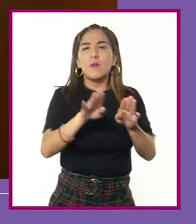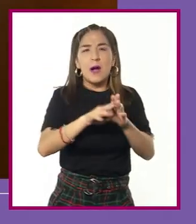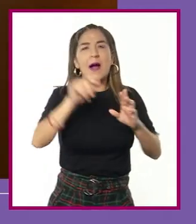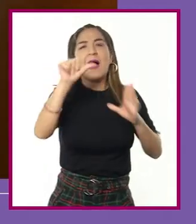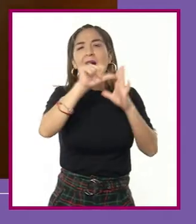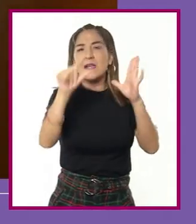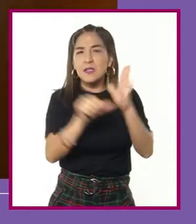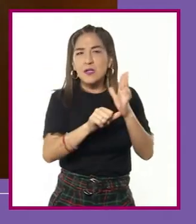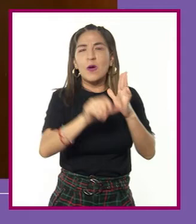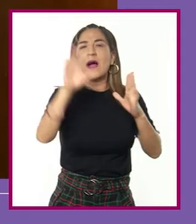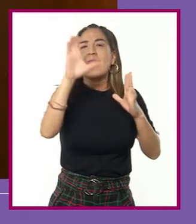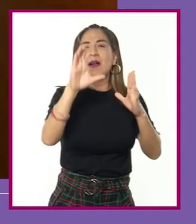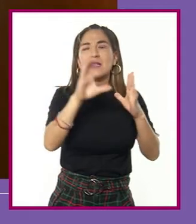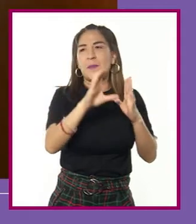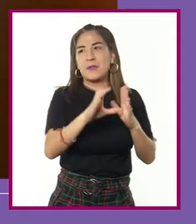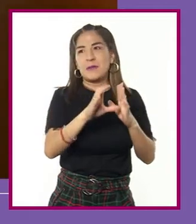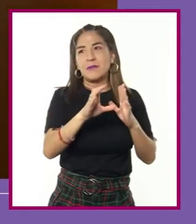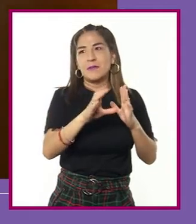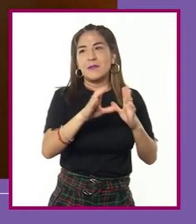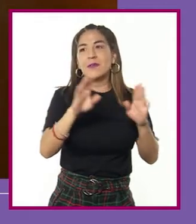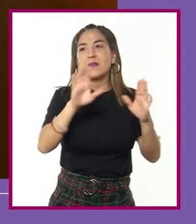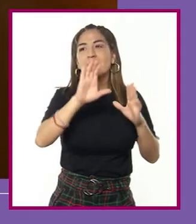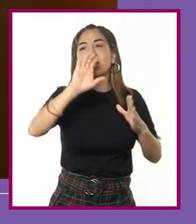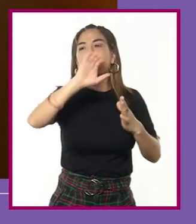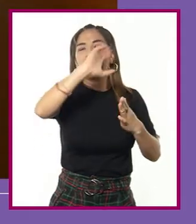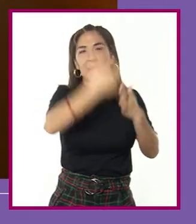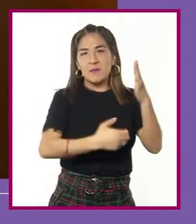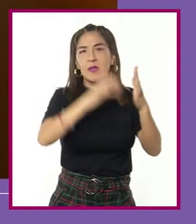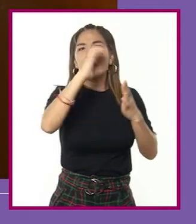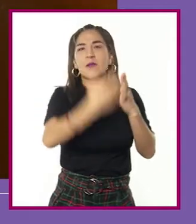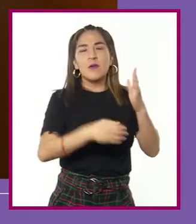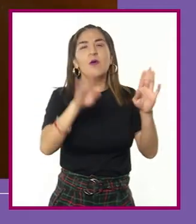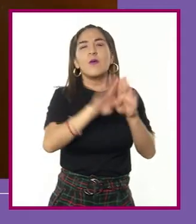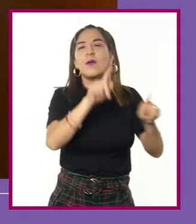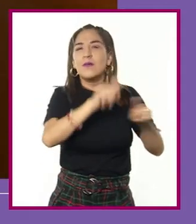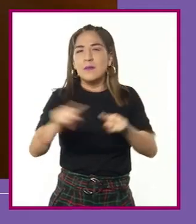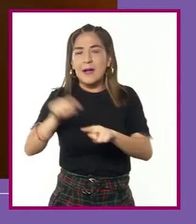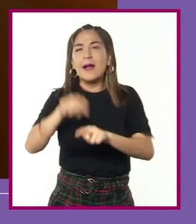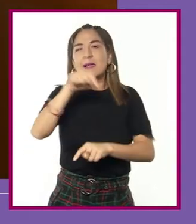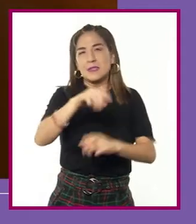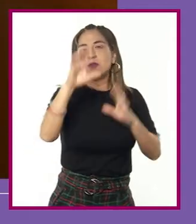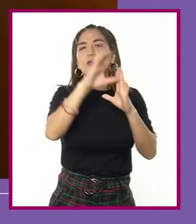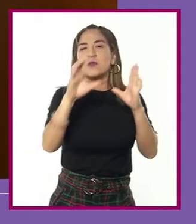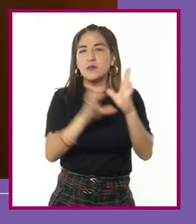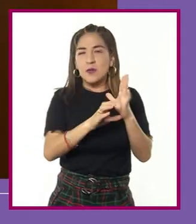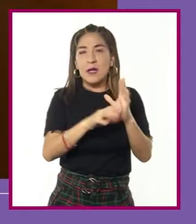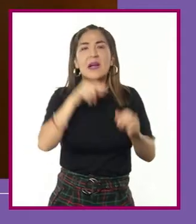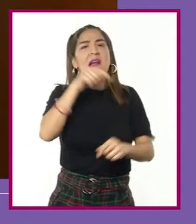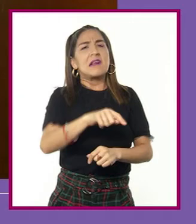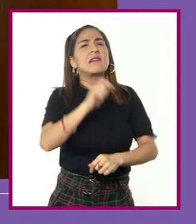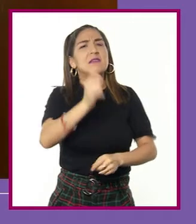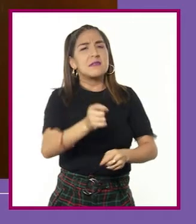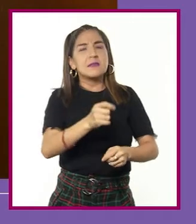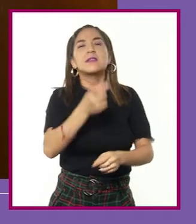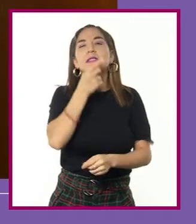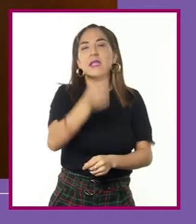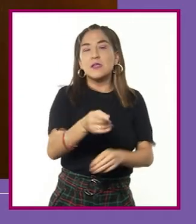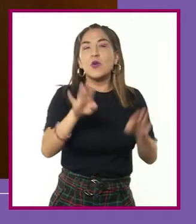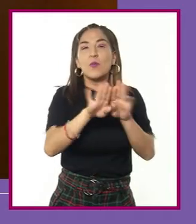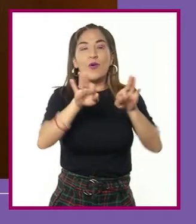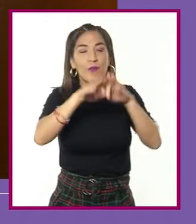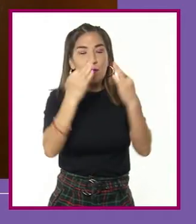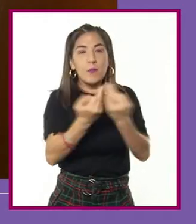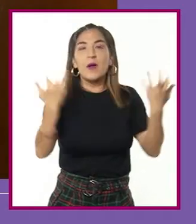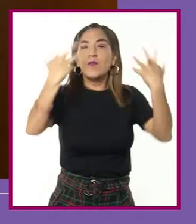y artículos que describen tales funciones se les conoce como parte orgánica de la Constitución. Este apartado establece la estructura y